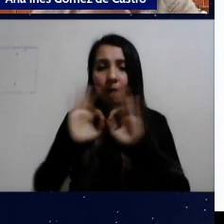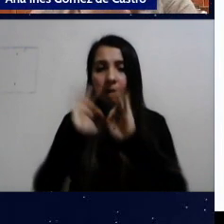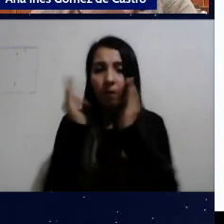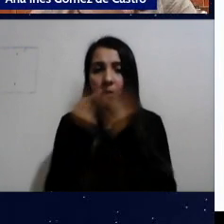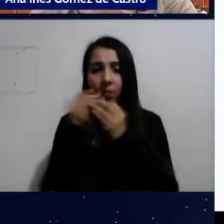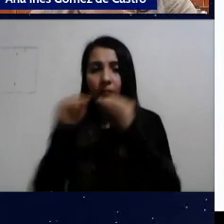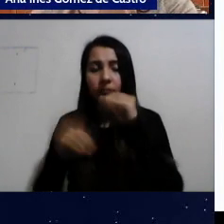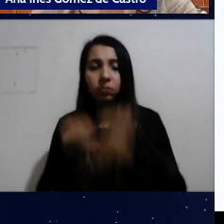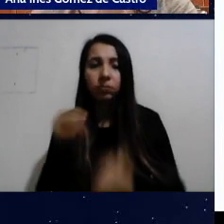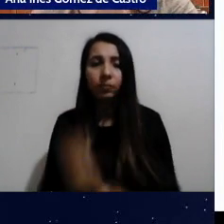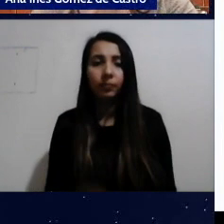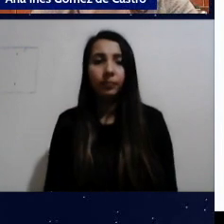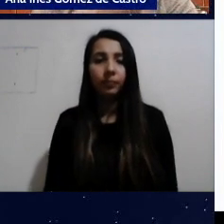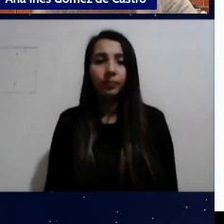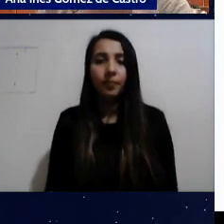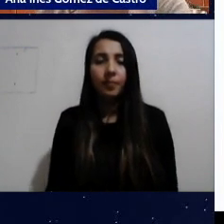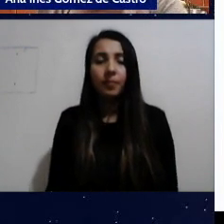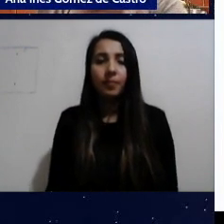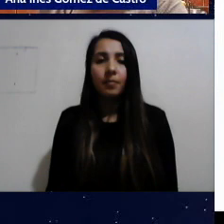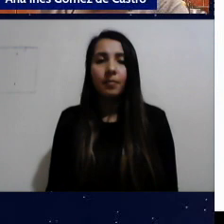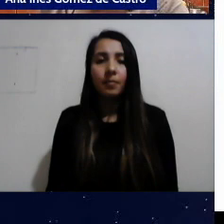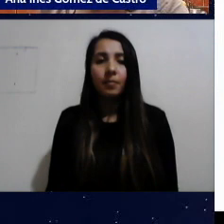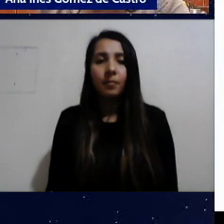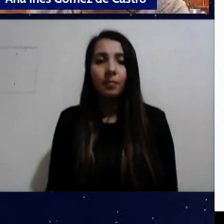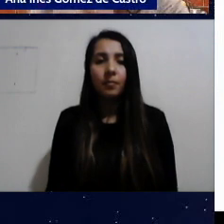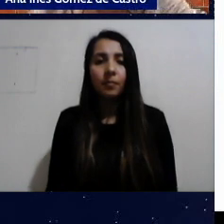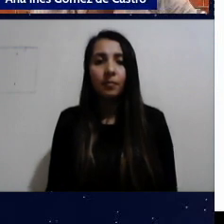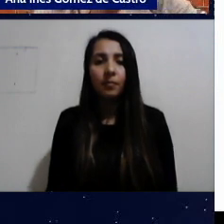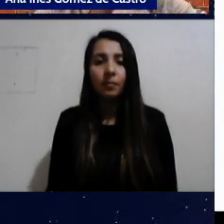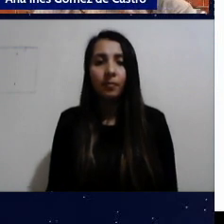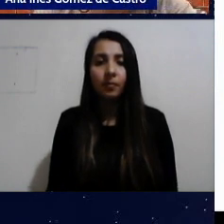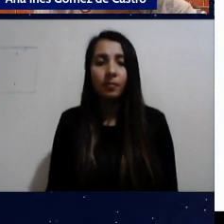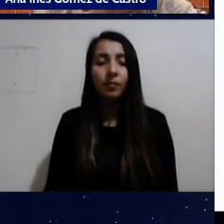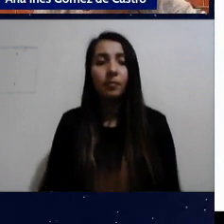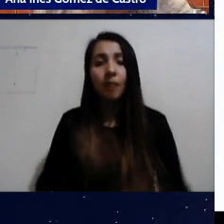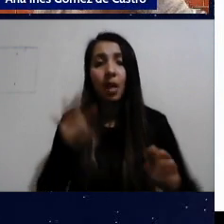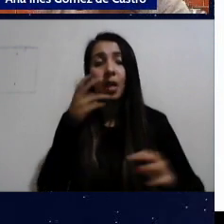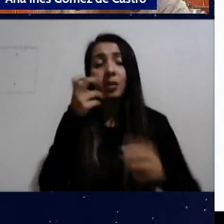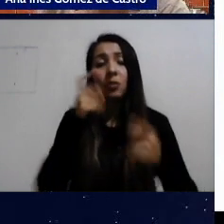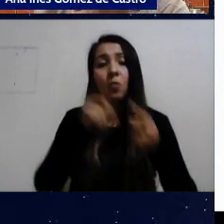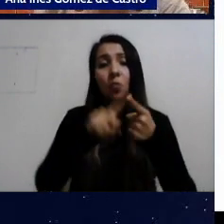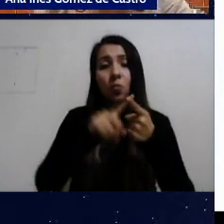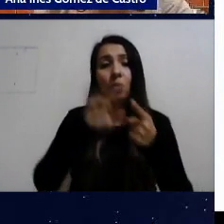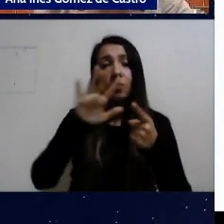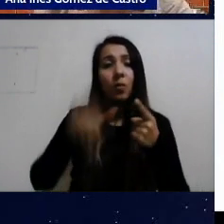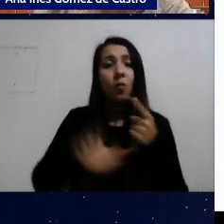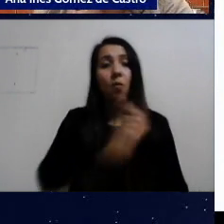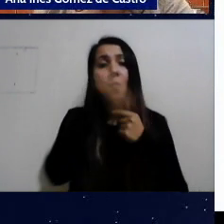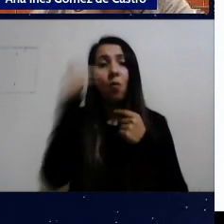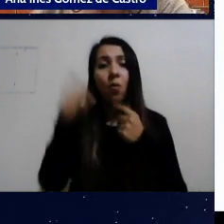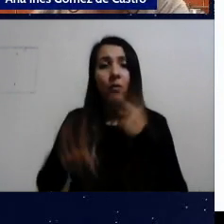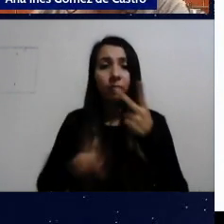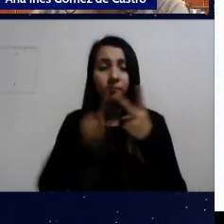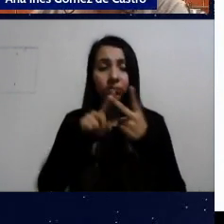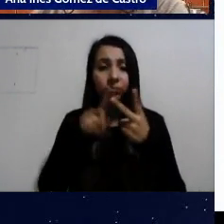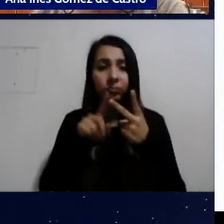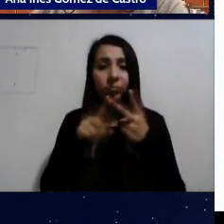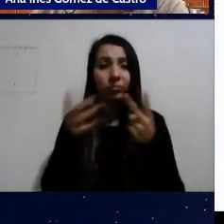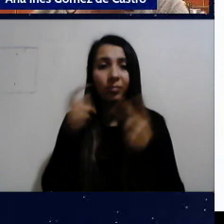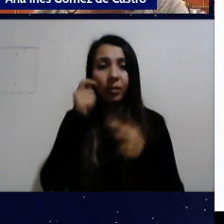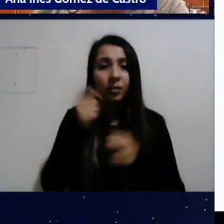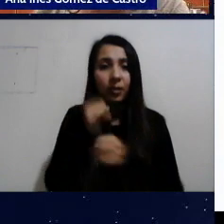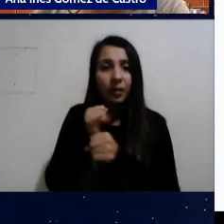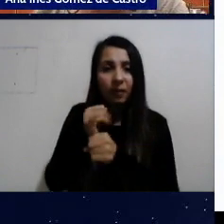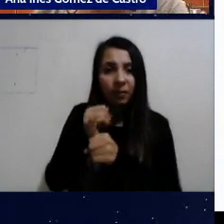Bueno. Pues eso sería uno de los aspectos. El segundo aspecto es investigar la formación de los planetas